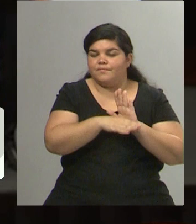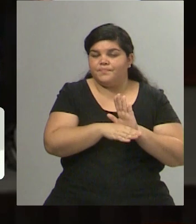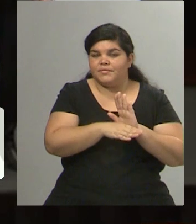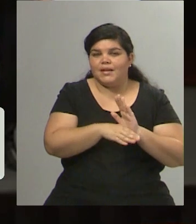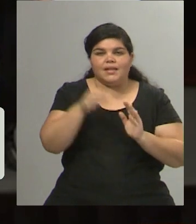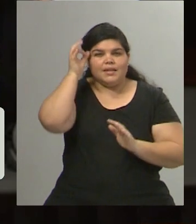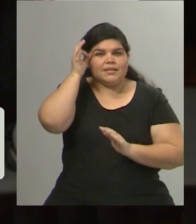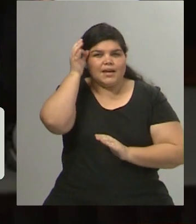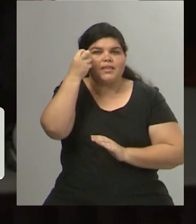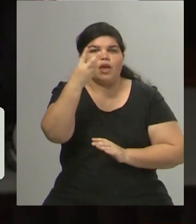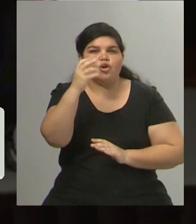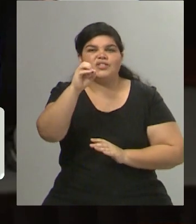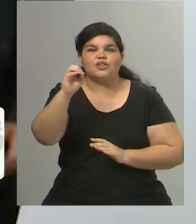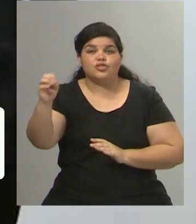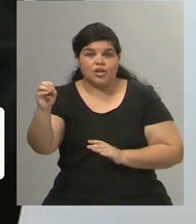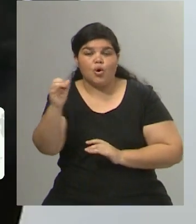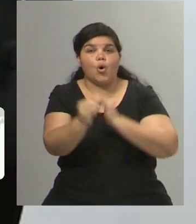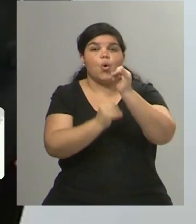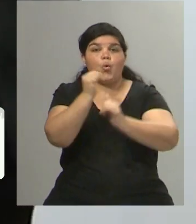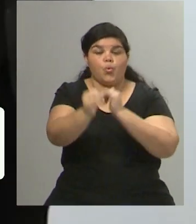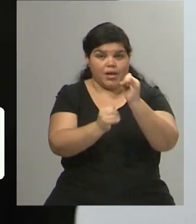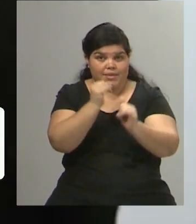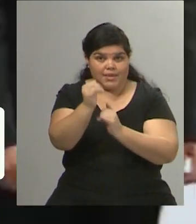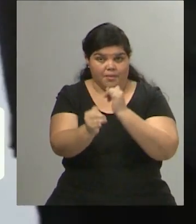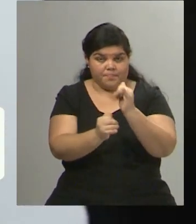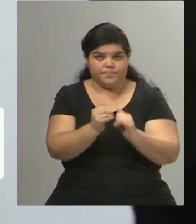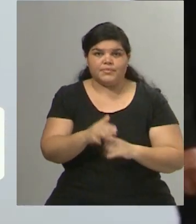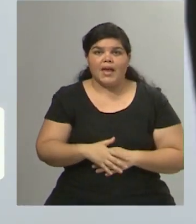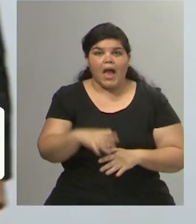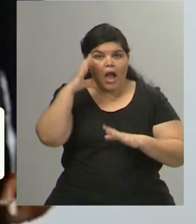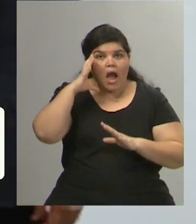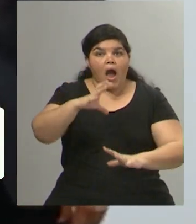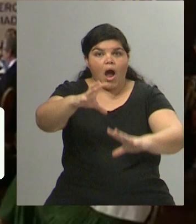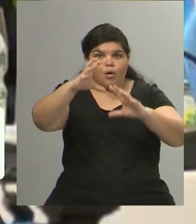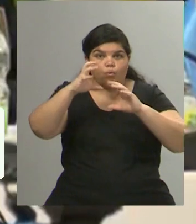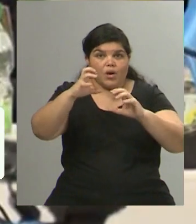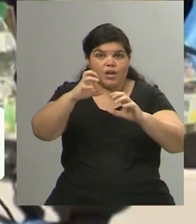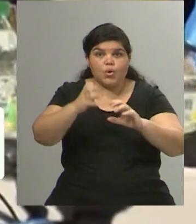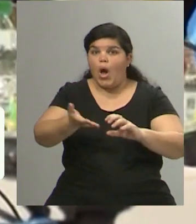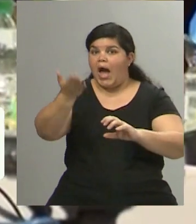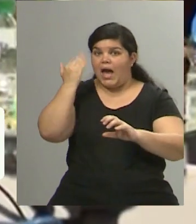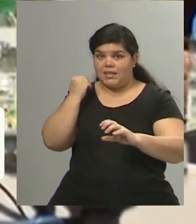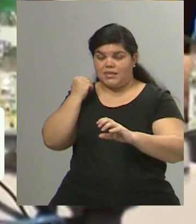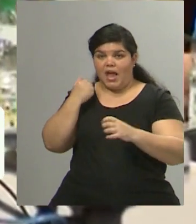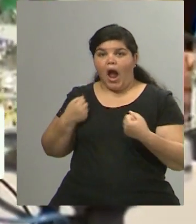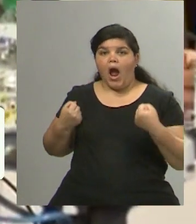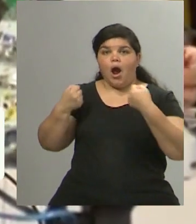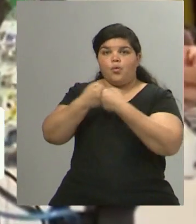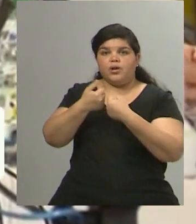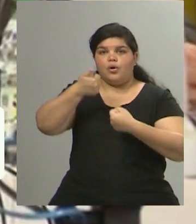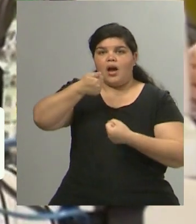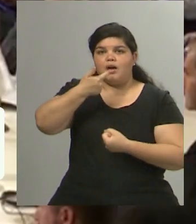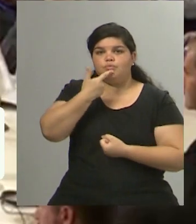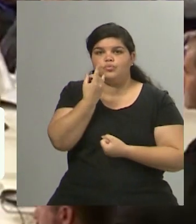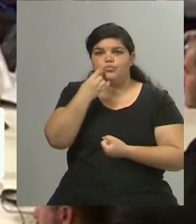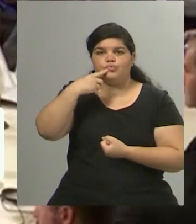3200 comienza diciendo, recordando lo comprometido en el Tratado de Asunción. Por lo tanto, la decisión no